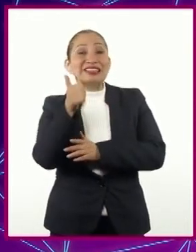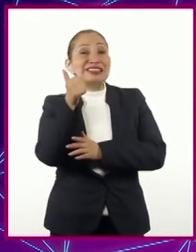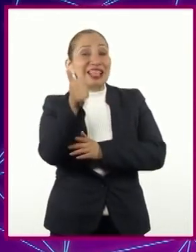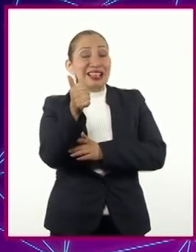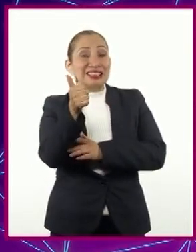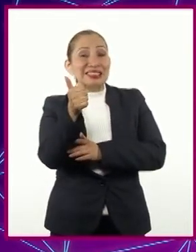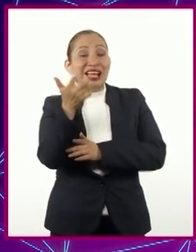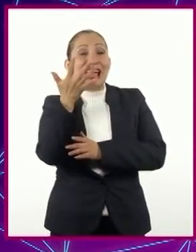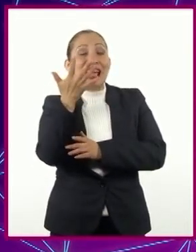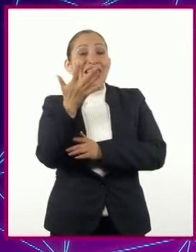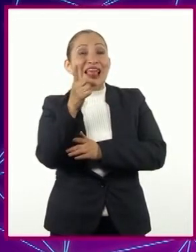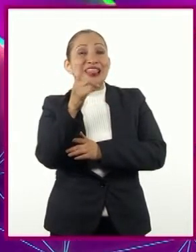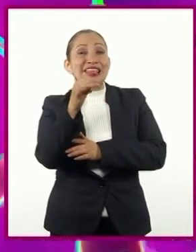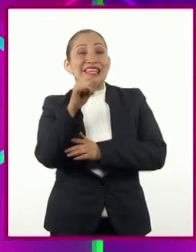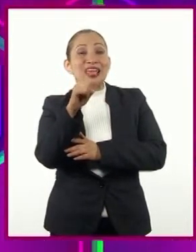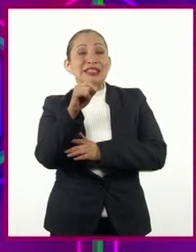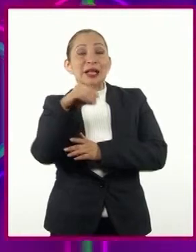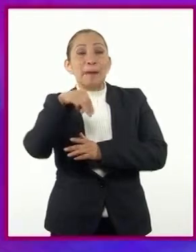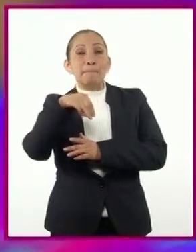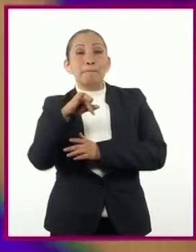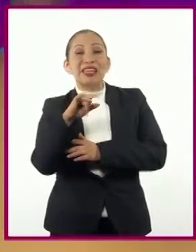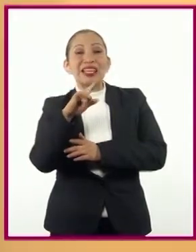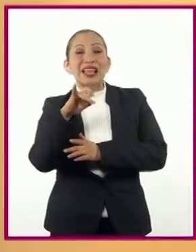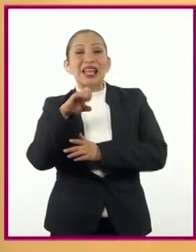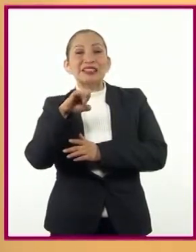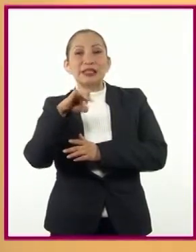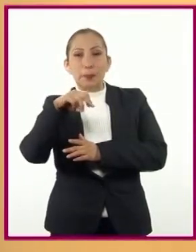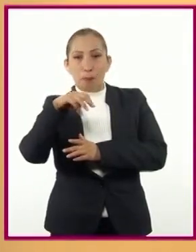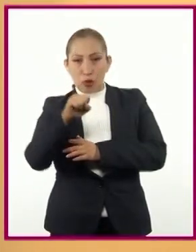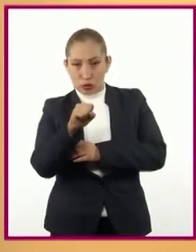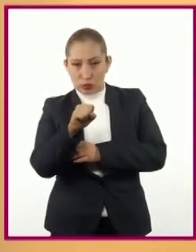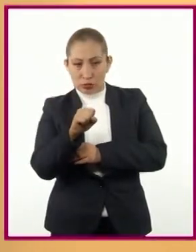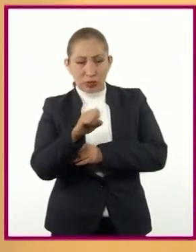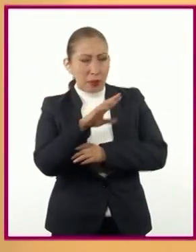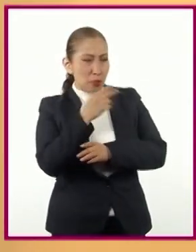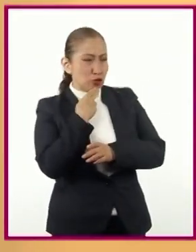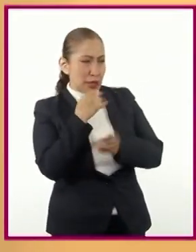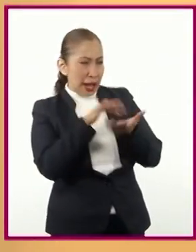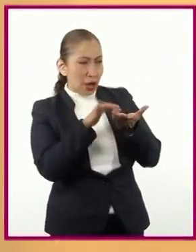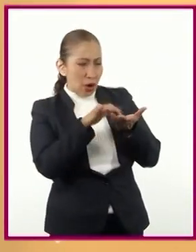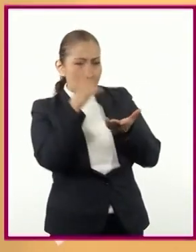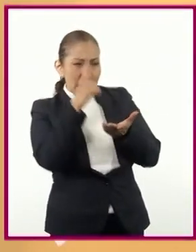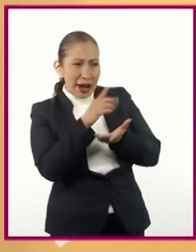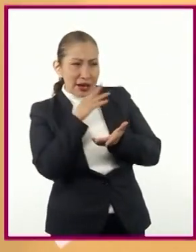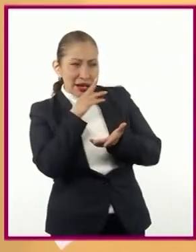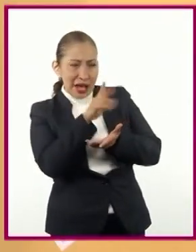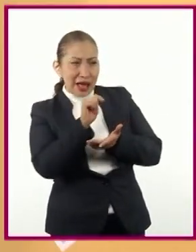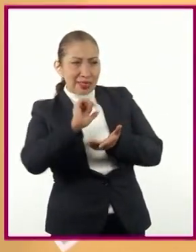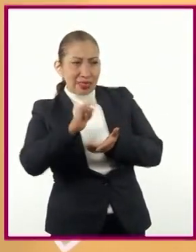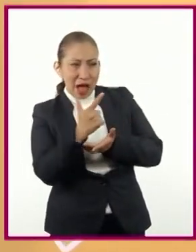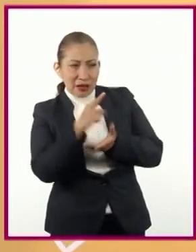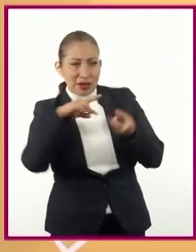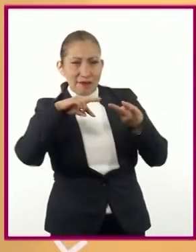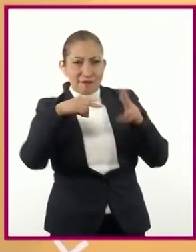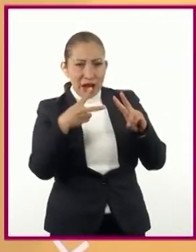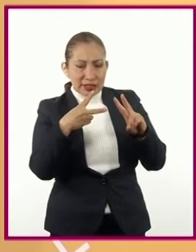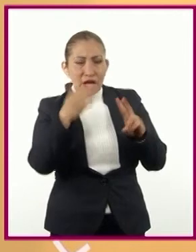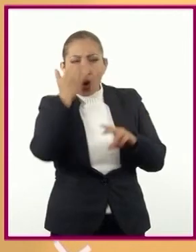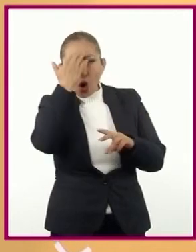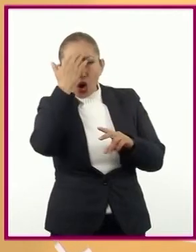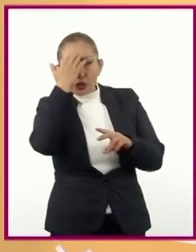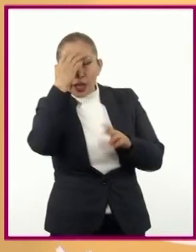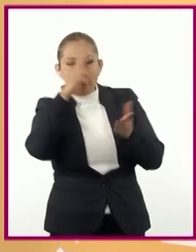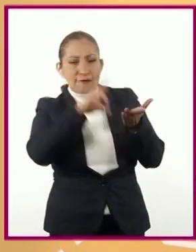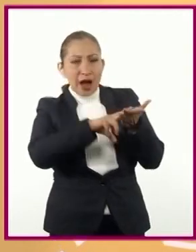6.666 diezmilésimos. Maestra Isabel, vamos a usar la calculadora para obtener la tangente inversa y conocer